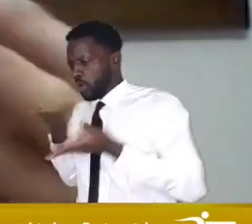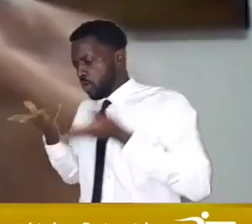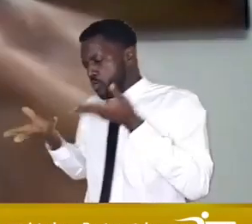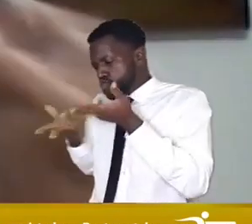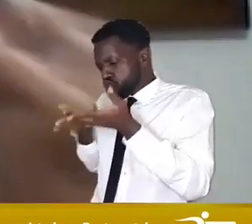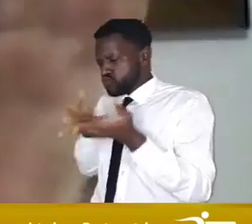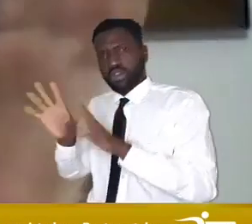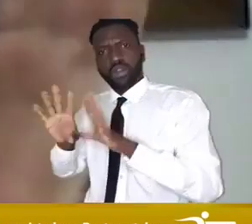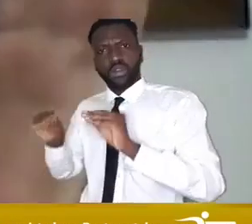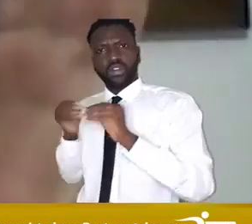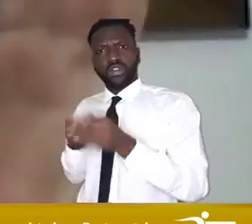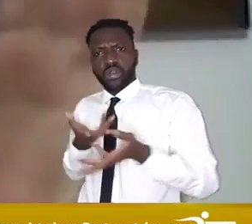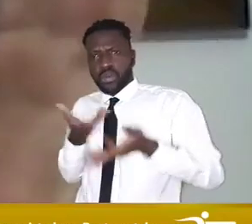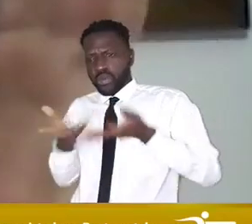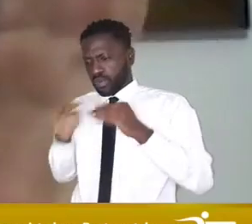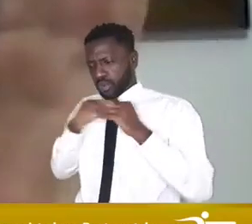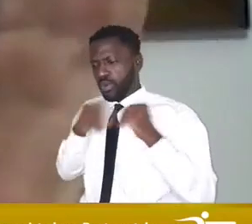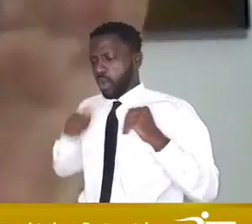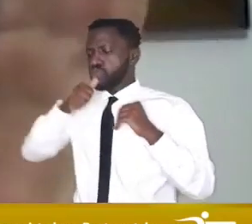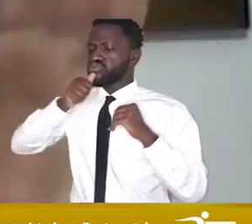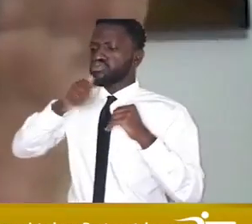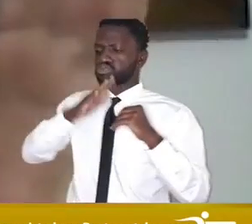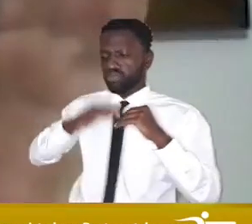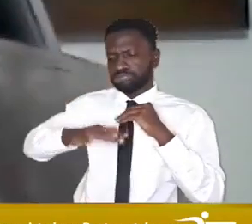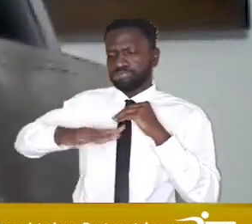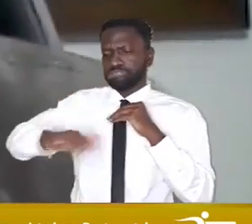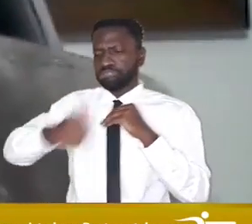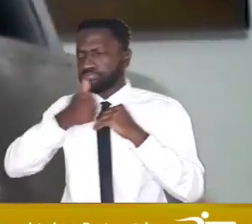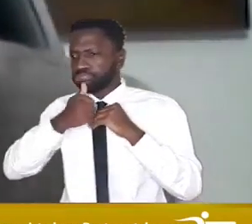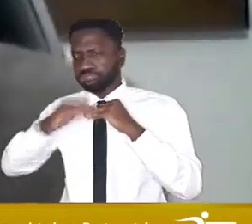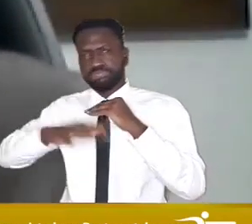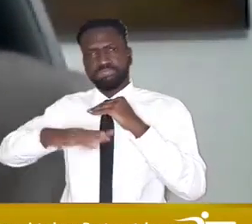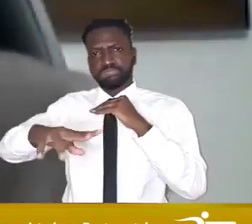subieron los ríos y dieron con ímpetu contra la casa no se cayó.